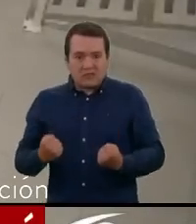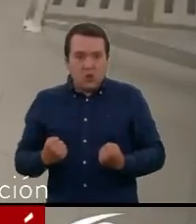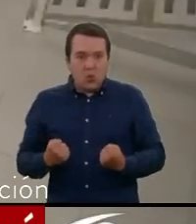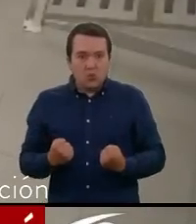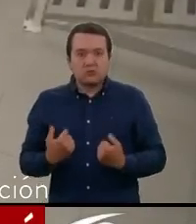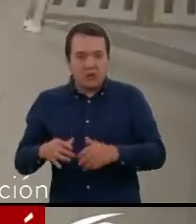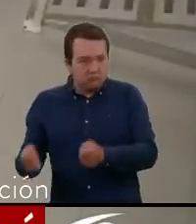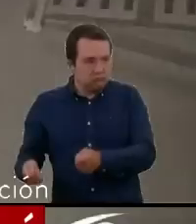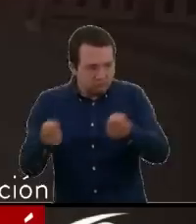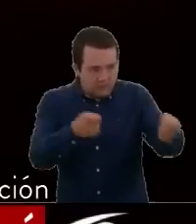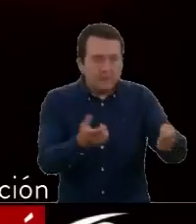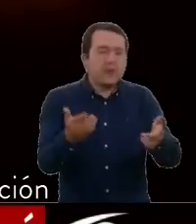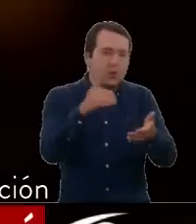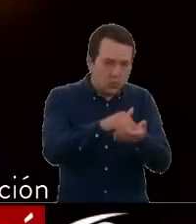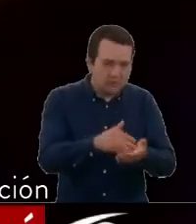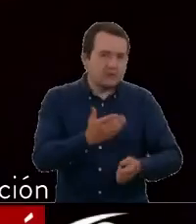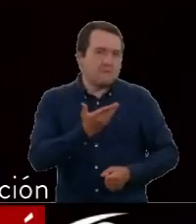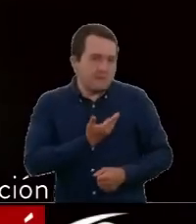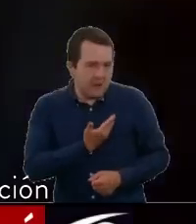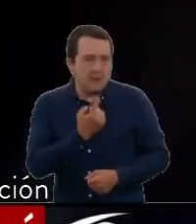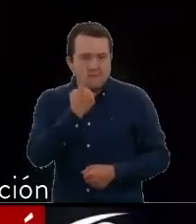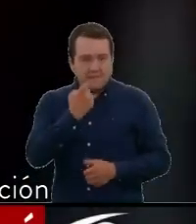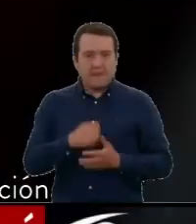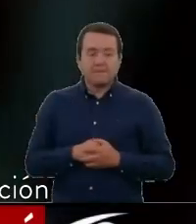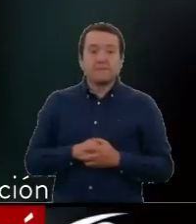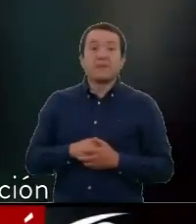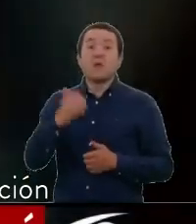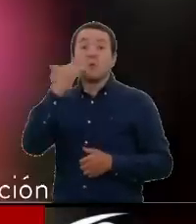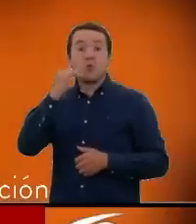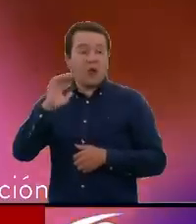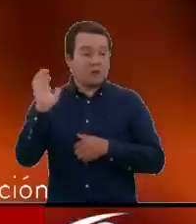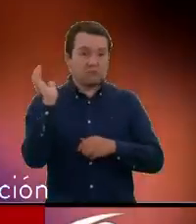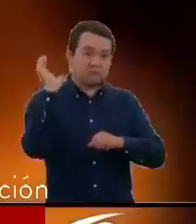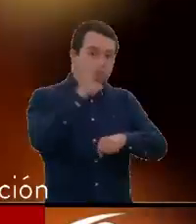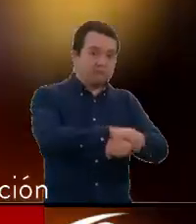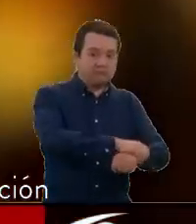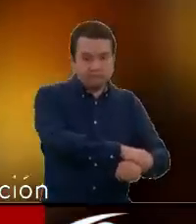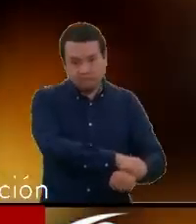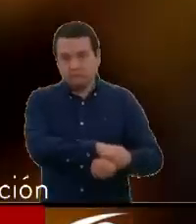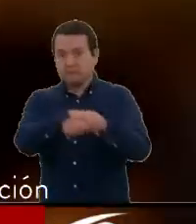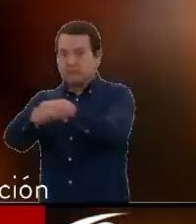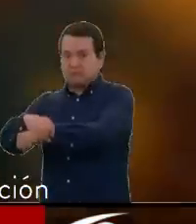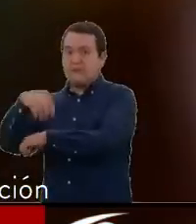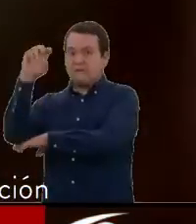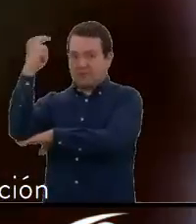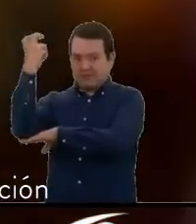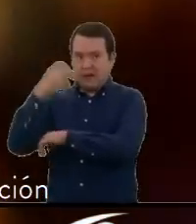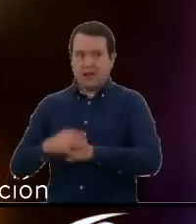devuelta a sus padres. La mujer fue capturada y puesta a disposición de la fiscalía.